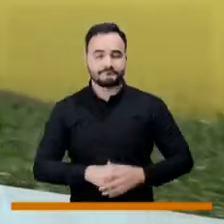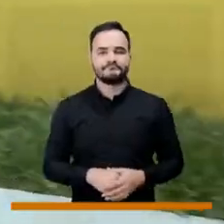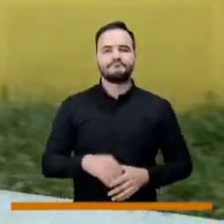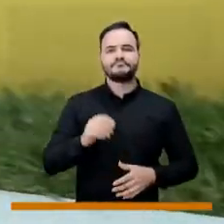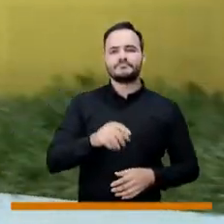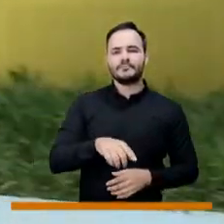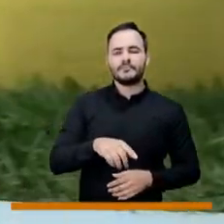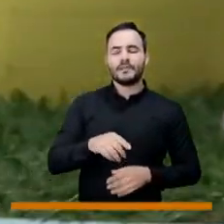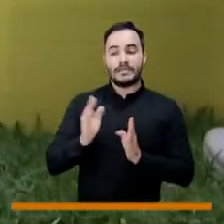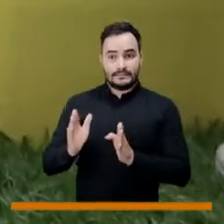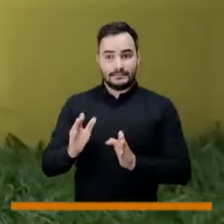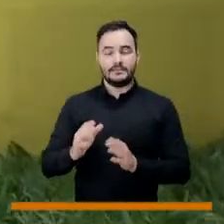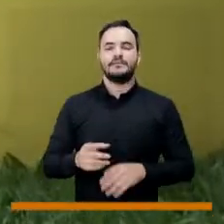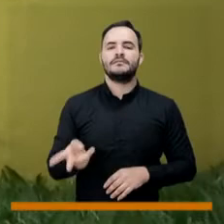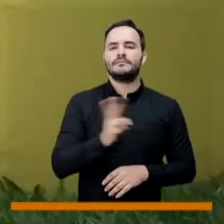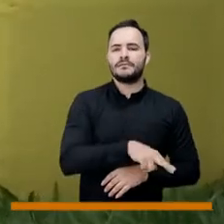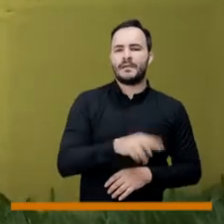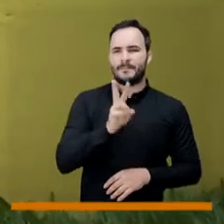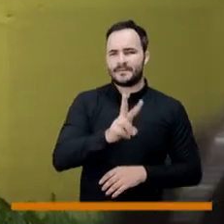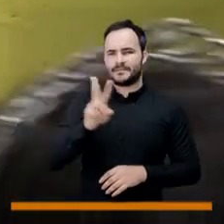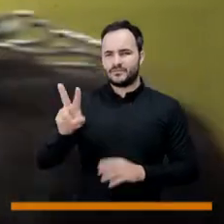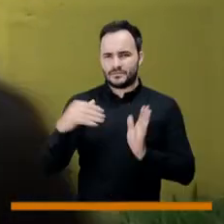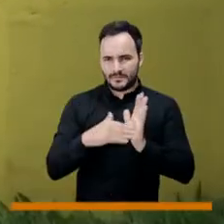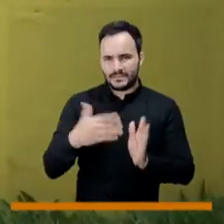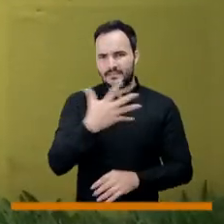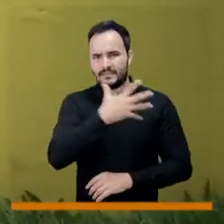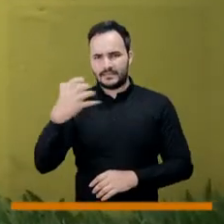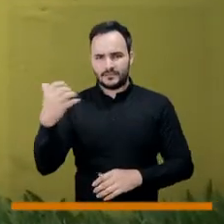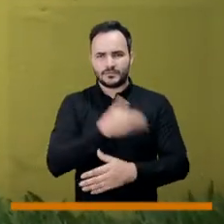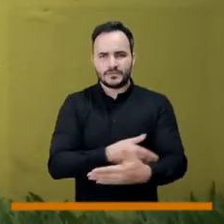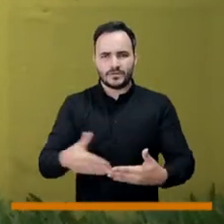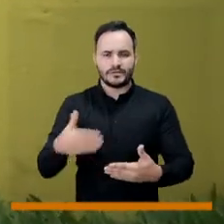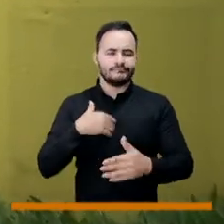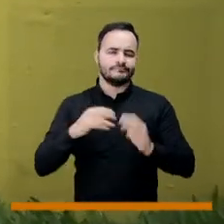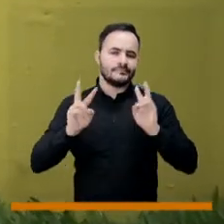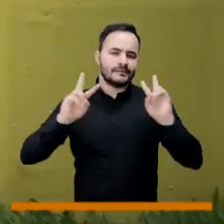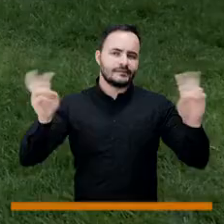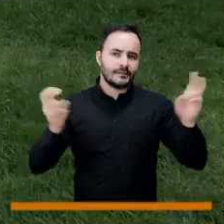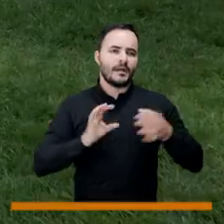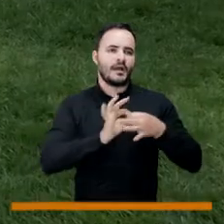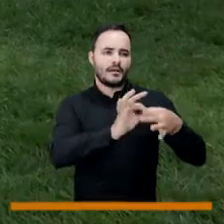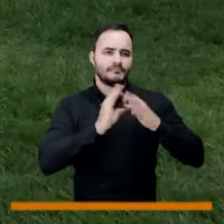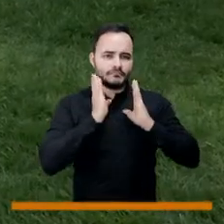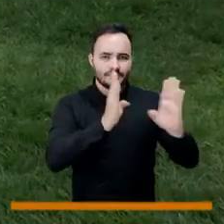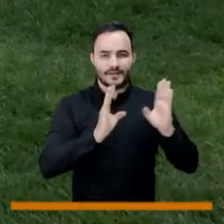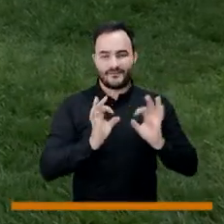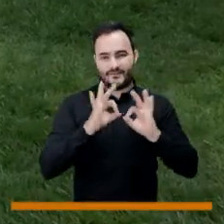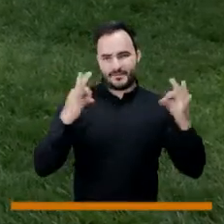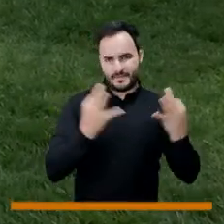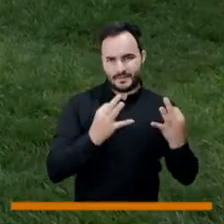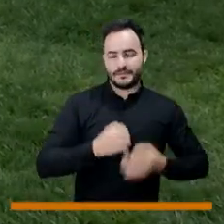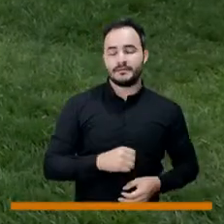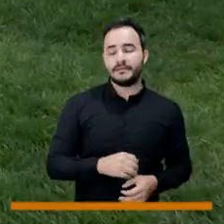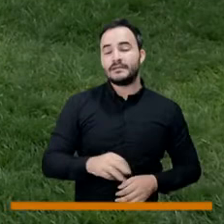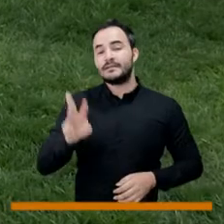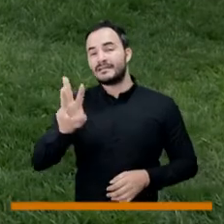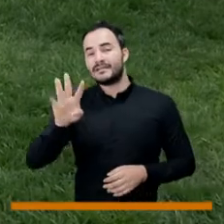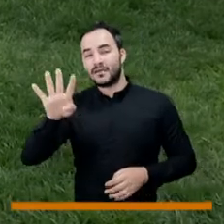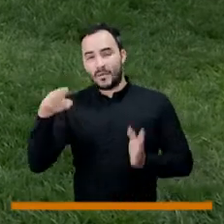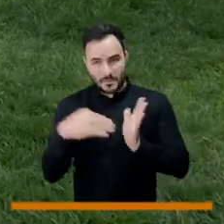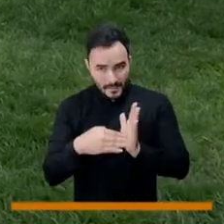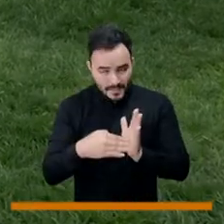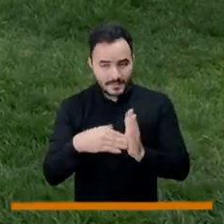ciudad y 104.000 por este lado 22 mil 500 millones para toda la modalidad familiar y